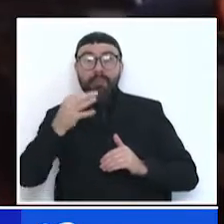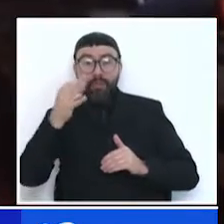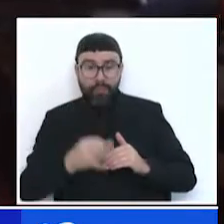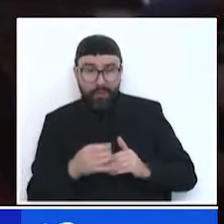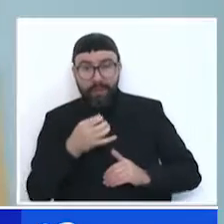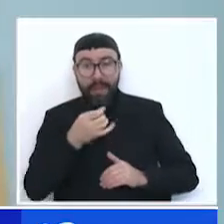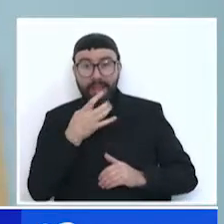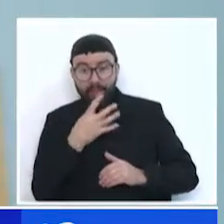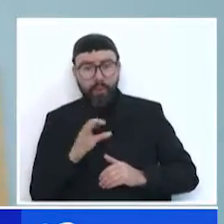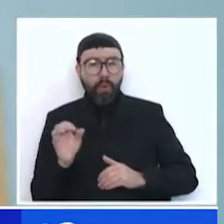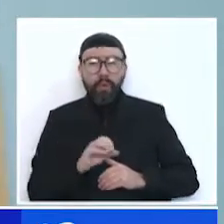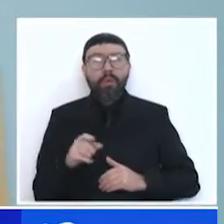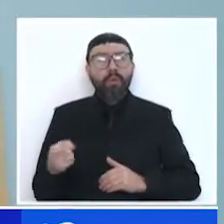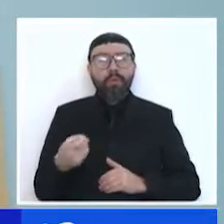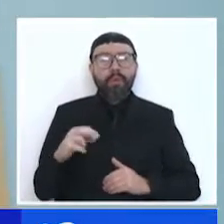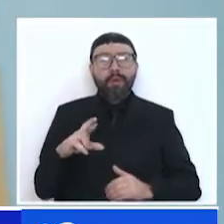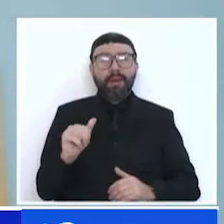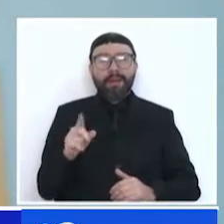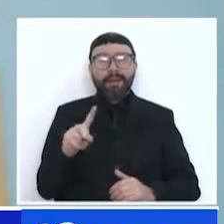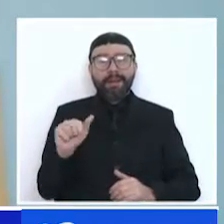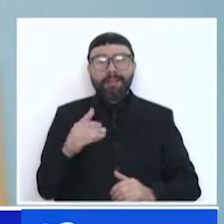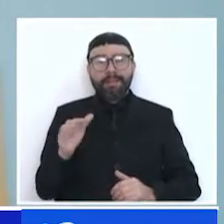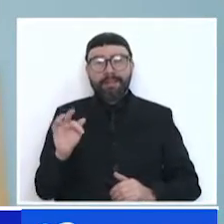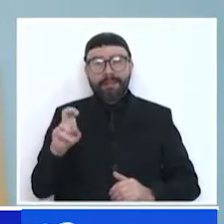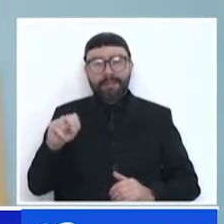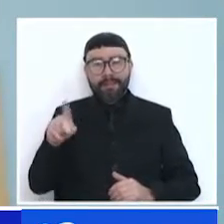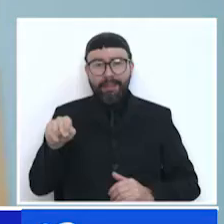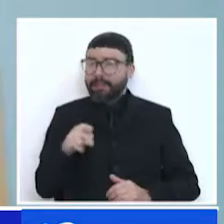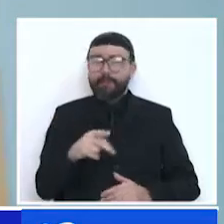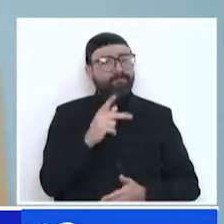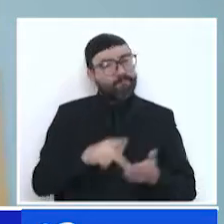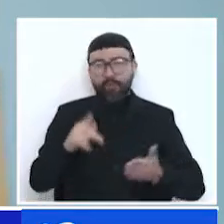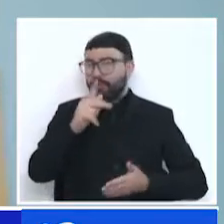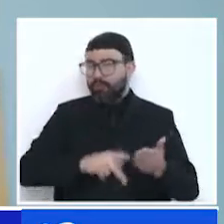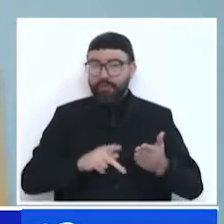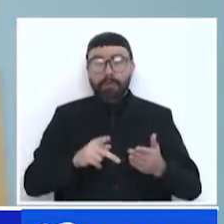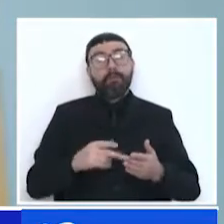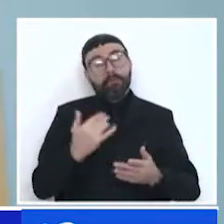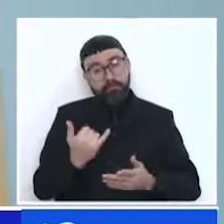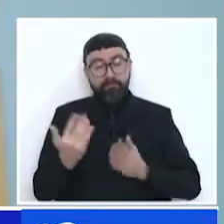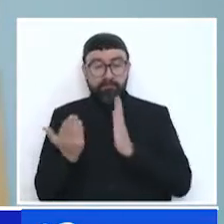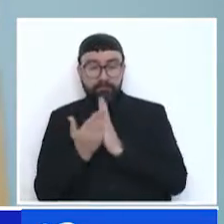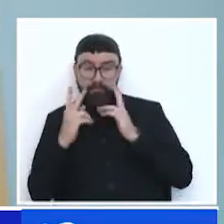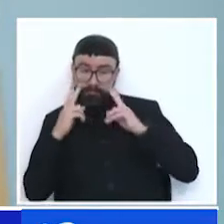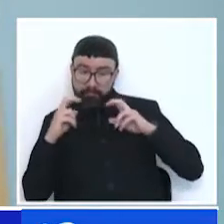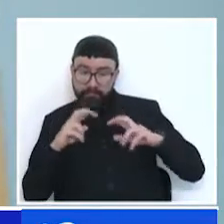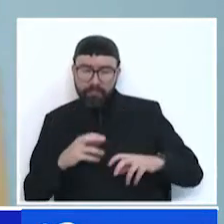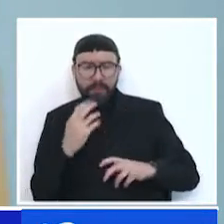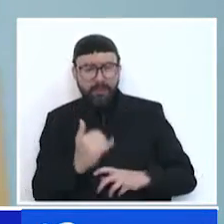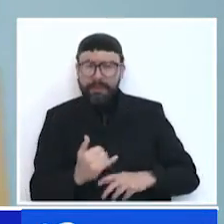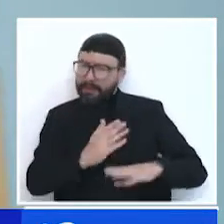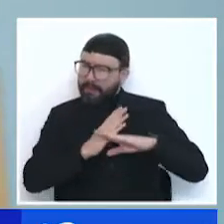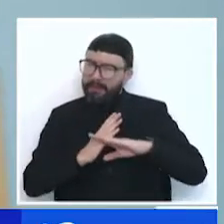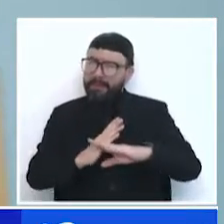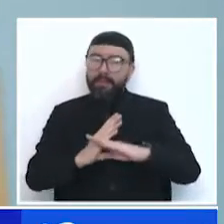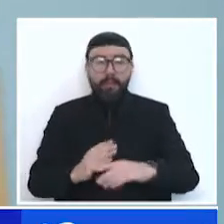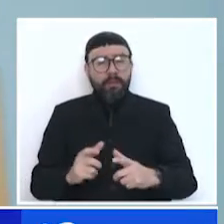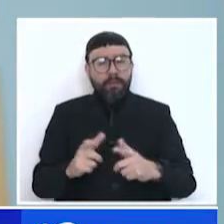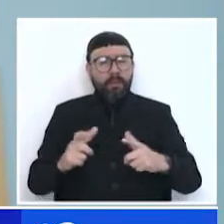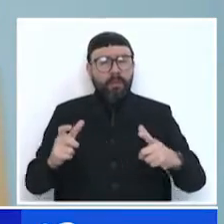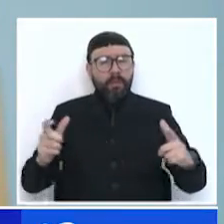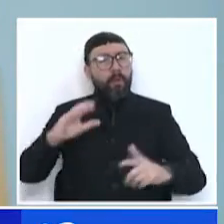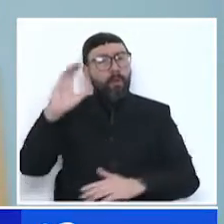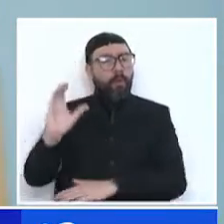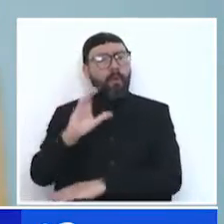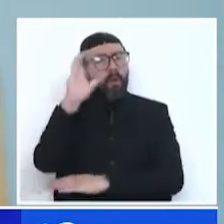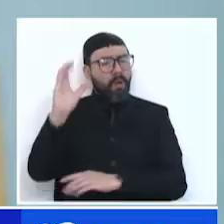trans. Este es el primer paso para contrarrestar una gran epidemia que viene aumentando en nuestro país,